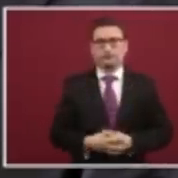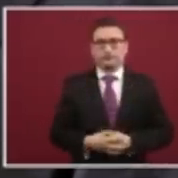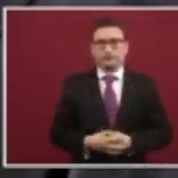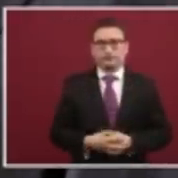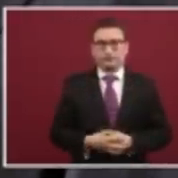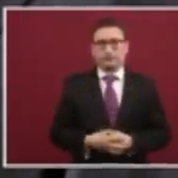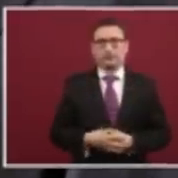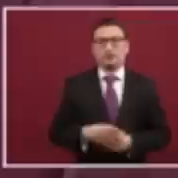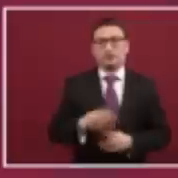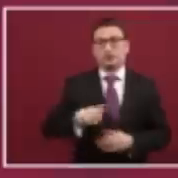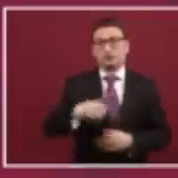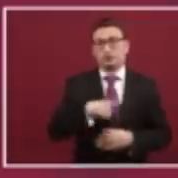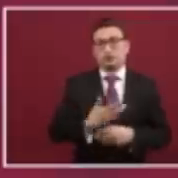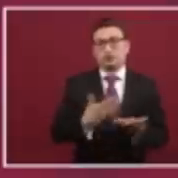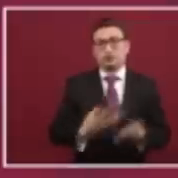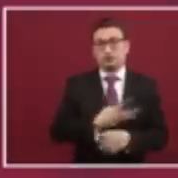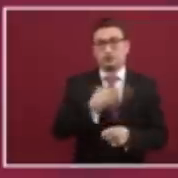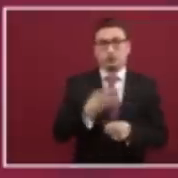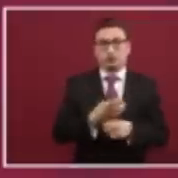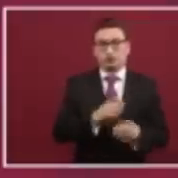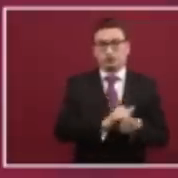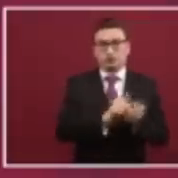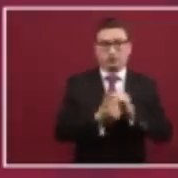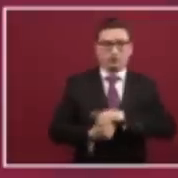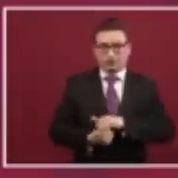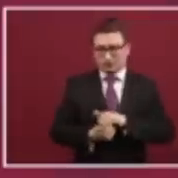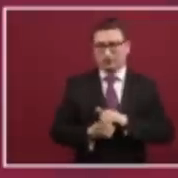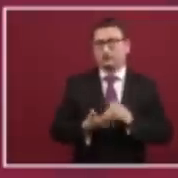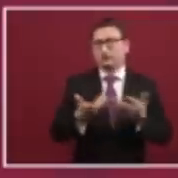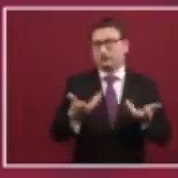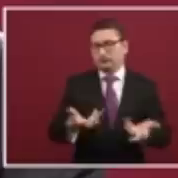Entonces, si hablamos de cuarta transformación, pues ¿qué?